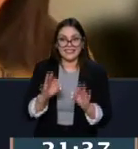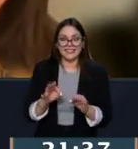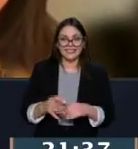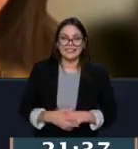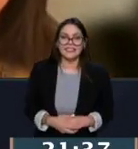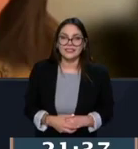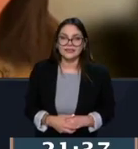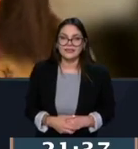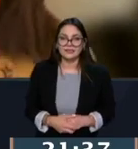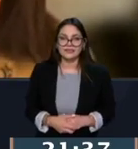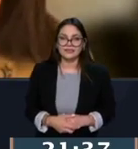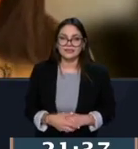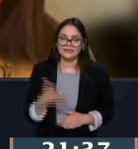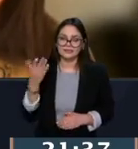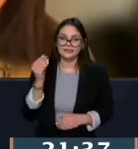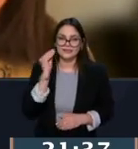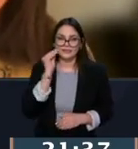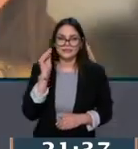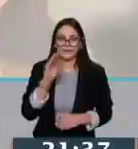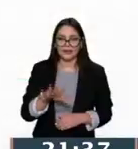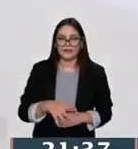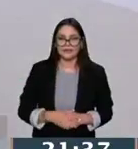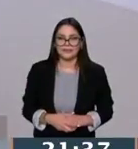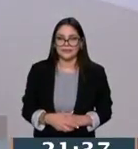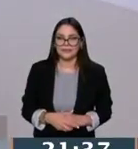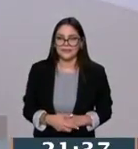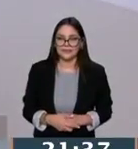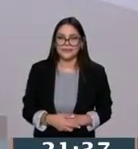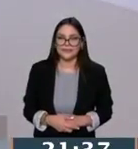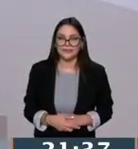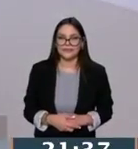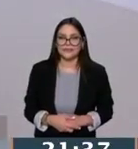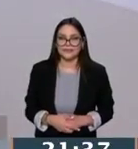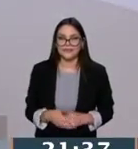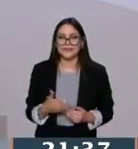hubiera dicho, querida? Besotes. Hasta luego. Muy buenas noches y nosotros...